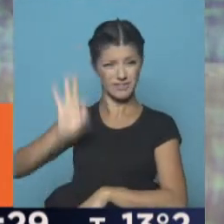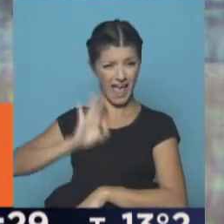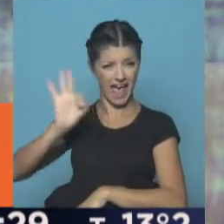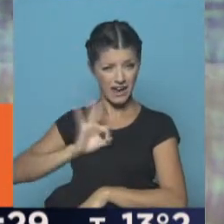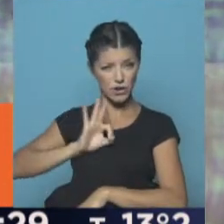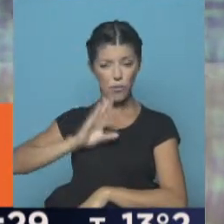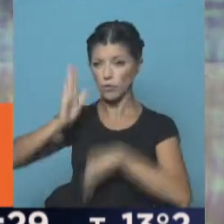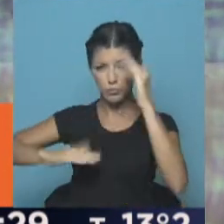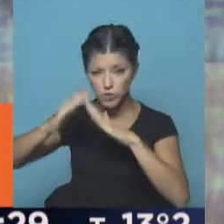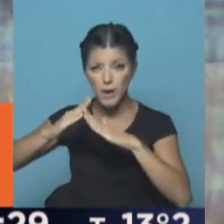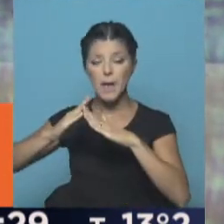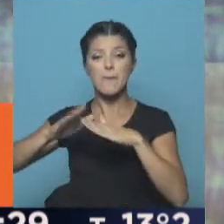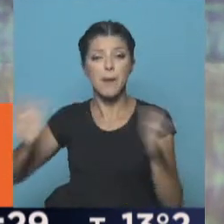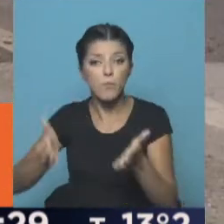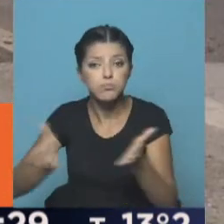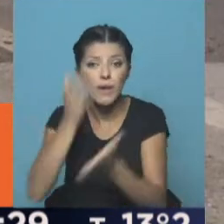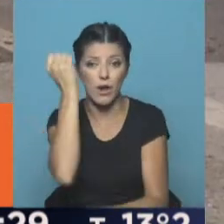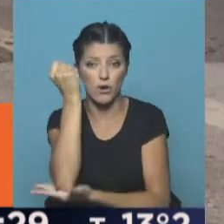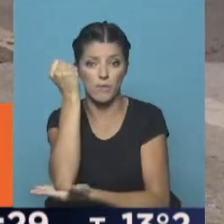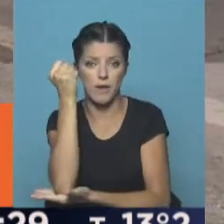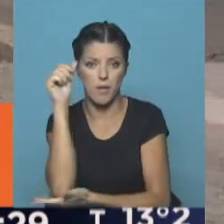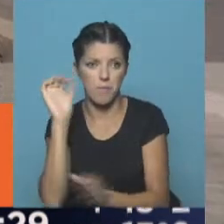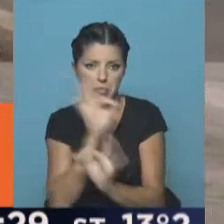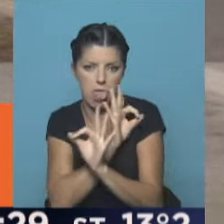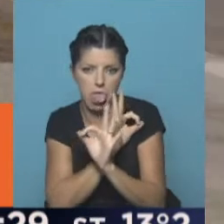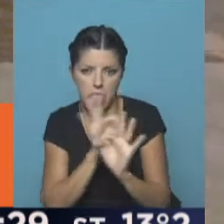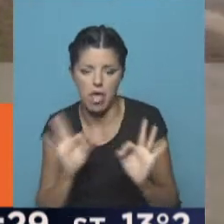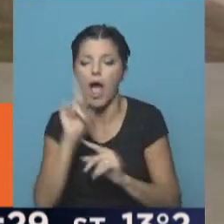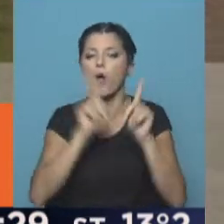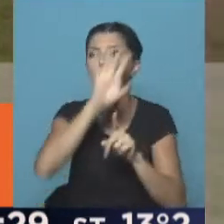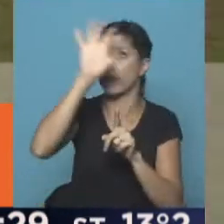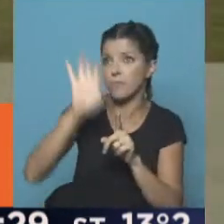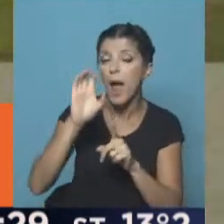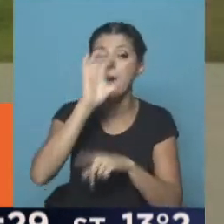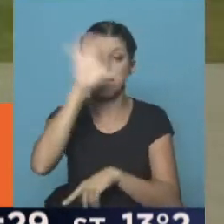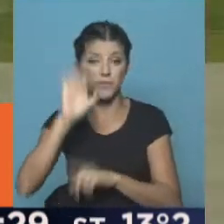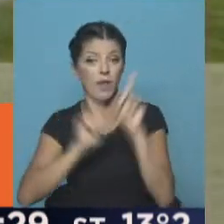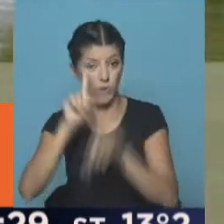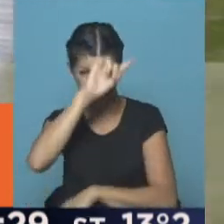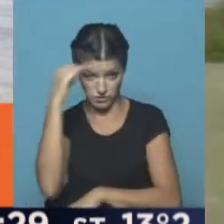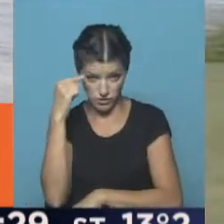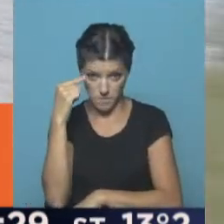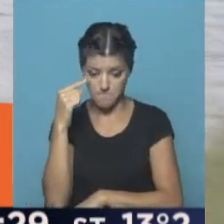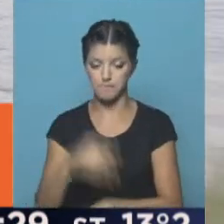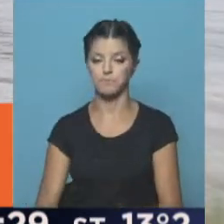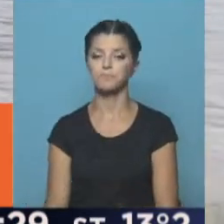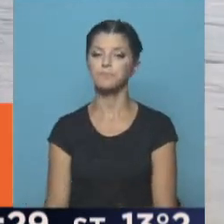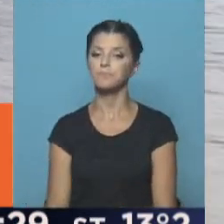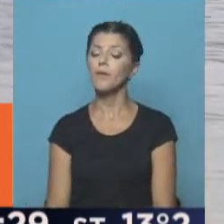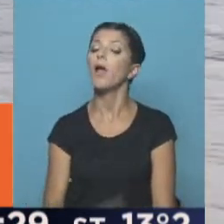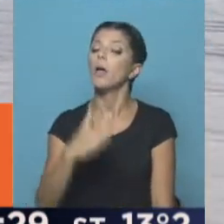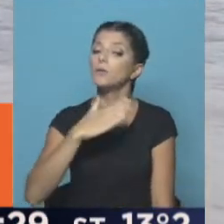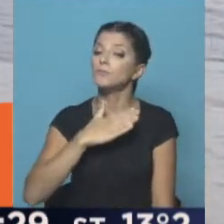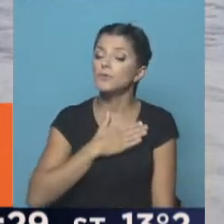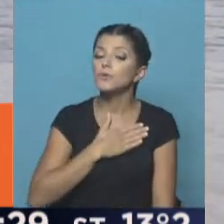crecimiento económico y que no se hicieron en muchos lugares, obras nacionales o provinciales. Nosotros hemos estado atendiendo toda